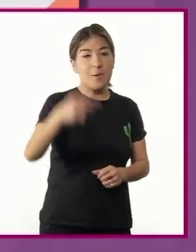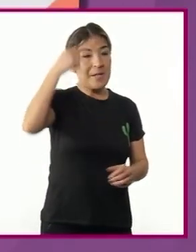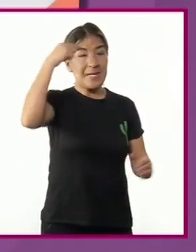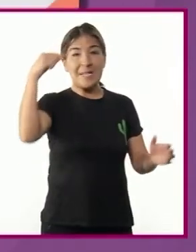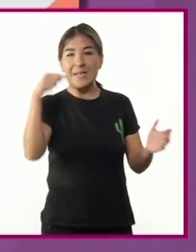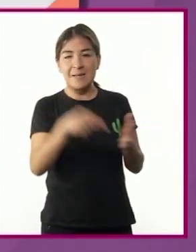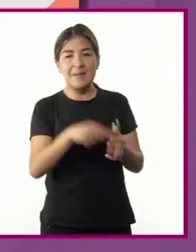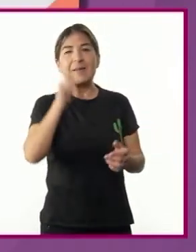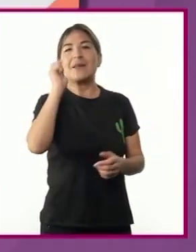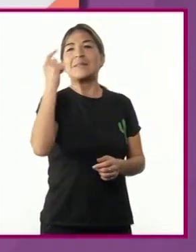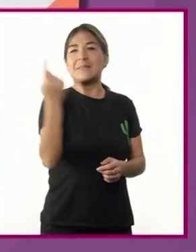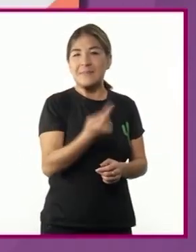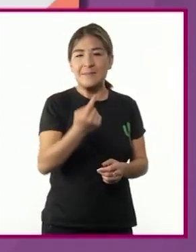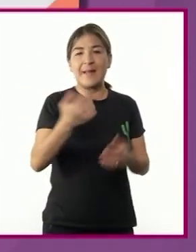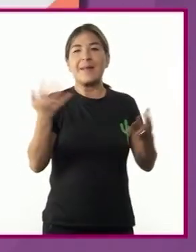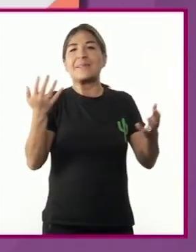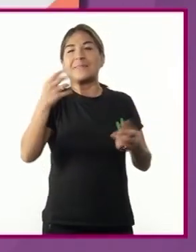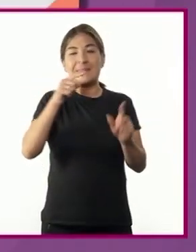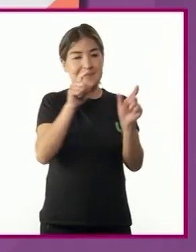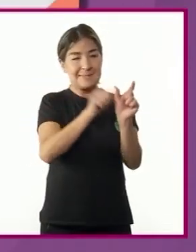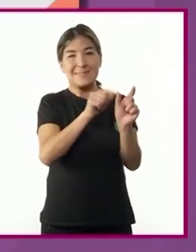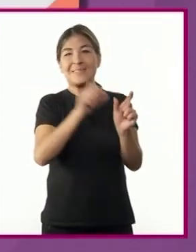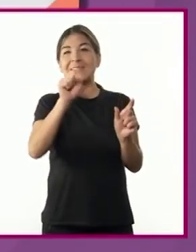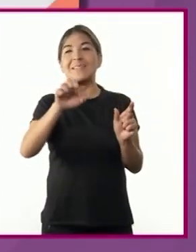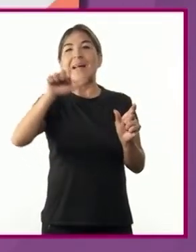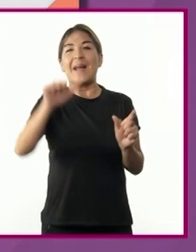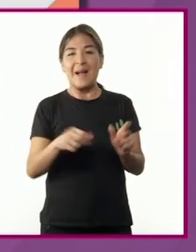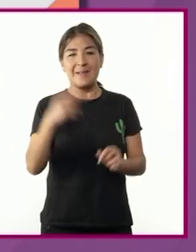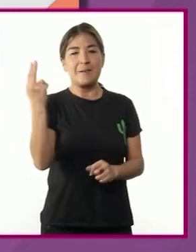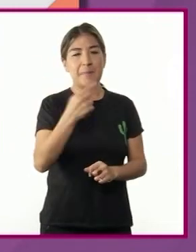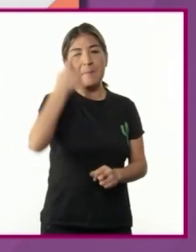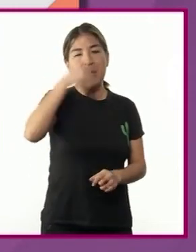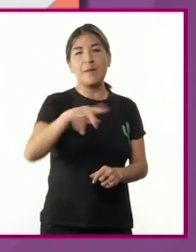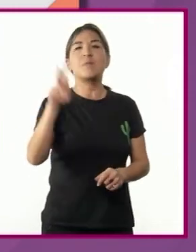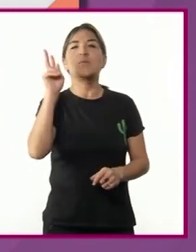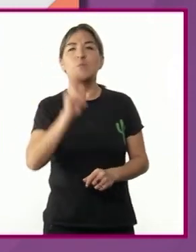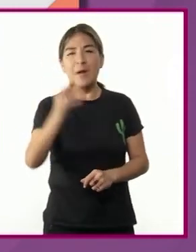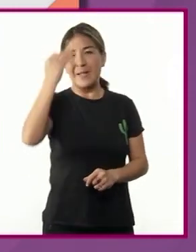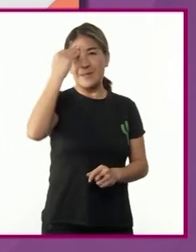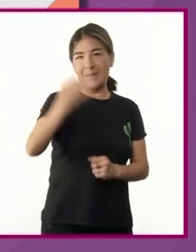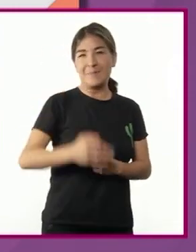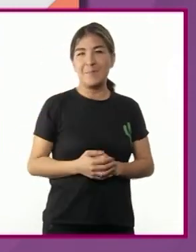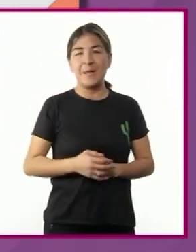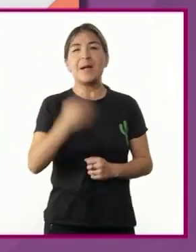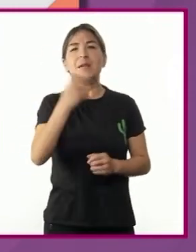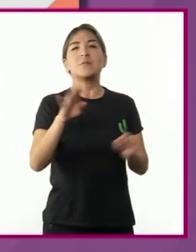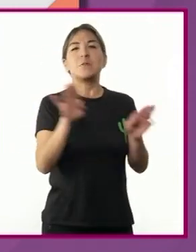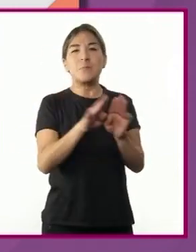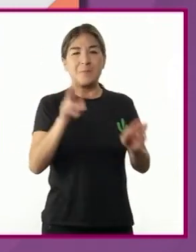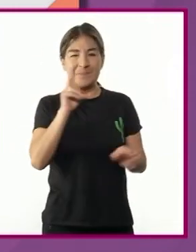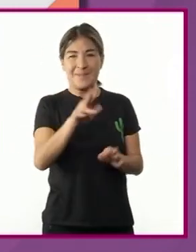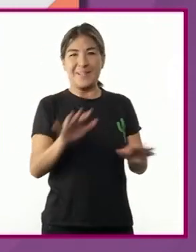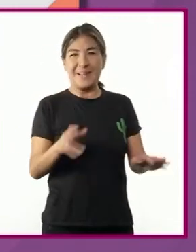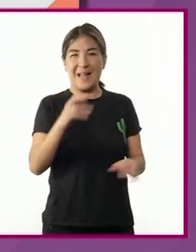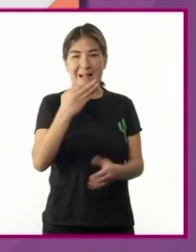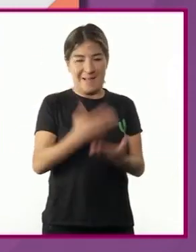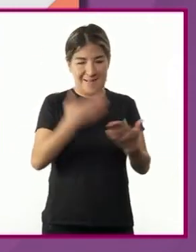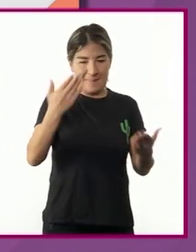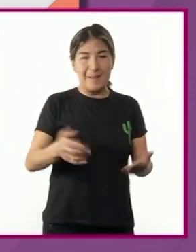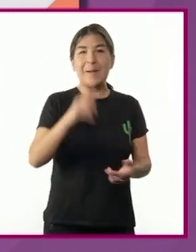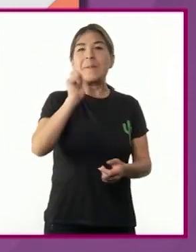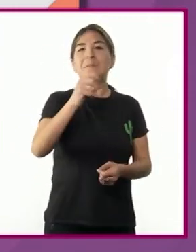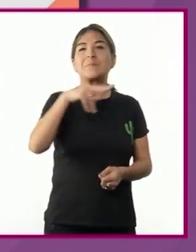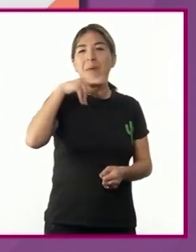sea necesario comprobar el tiempo. Como observamos, cuando puse en presente de indicativo el verbo